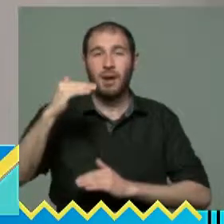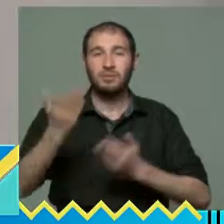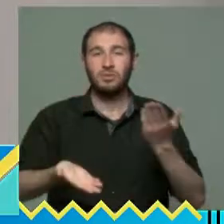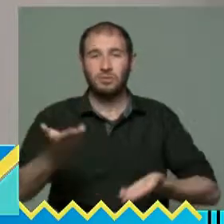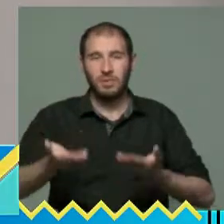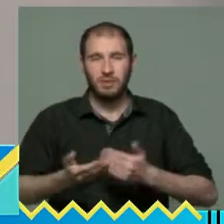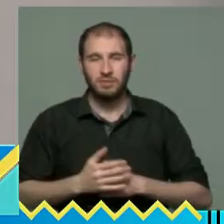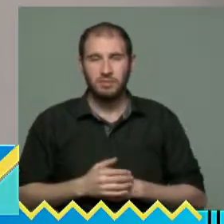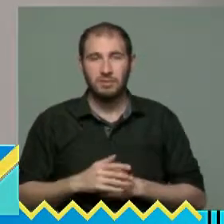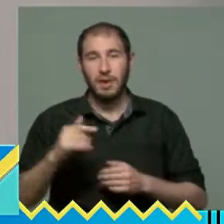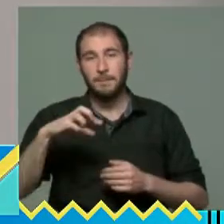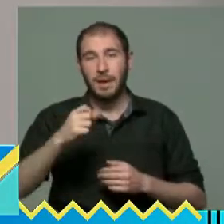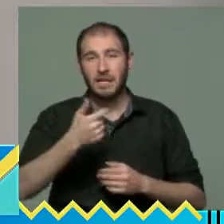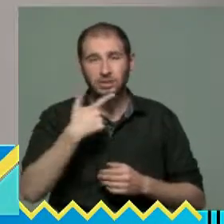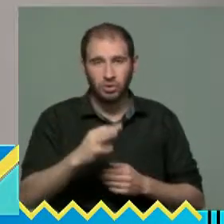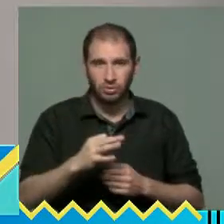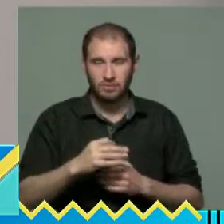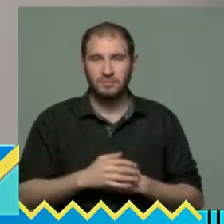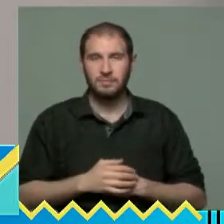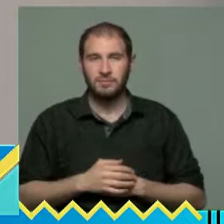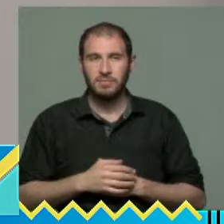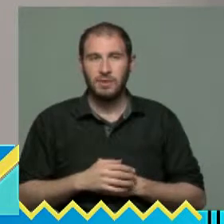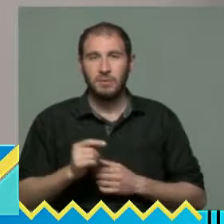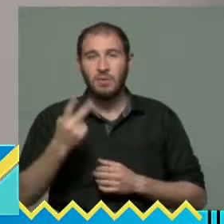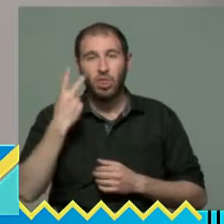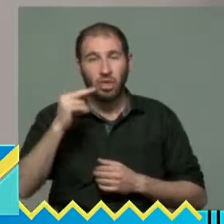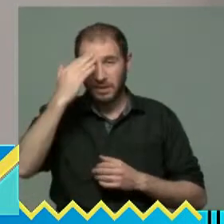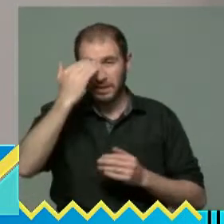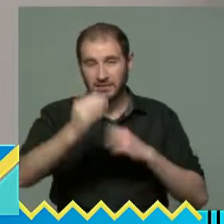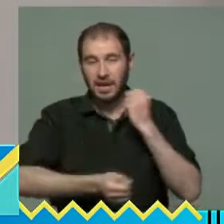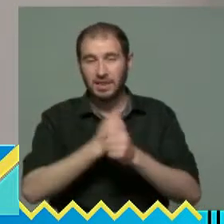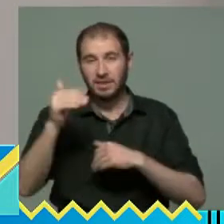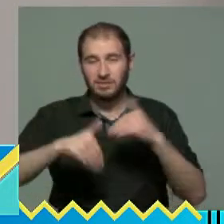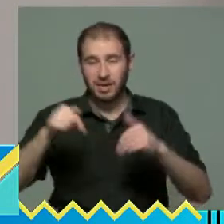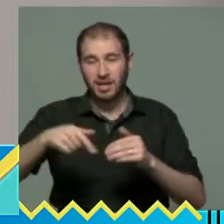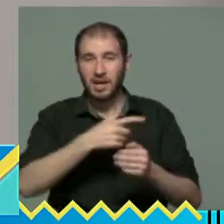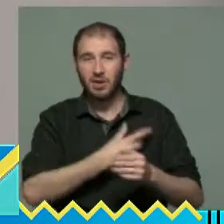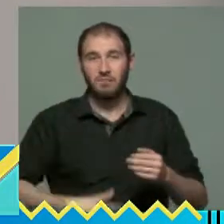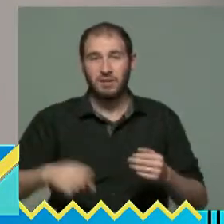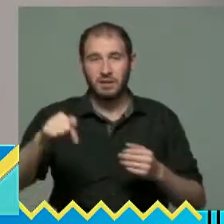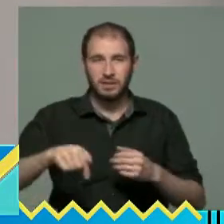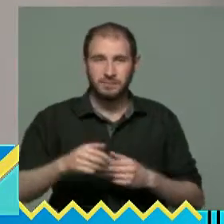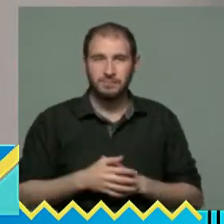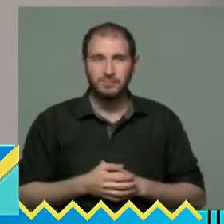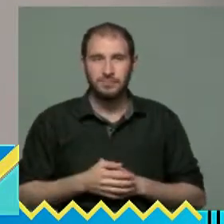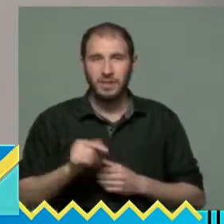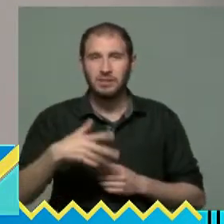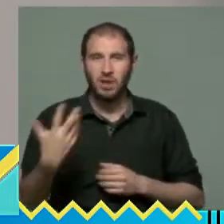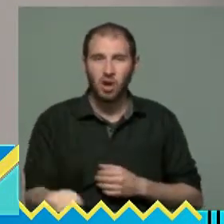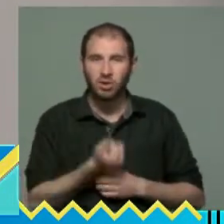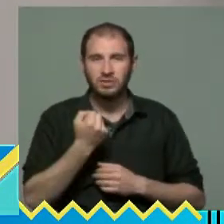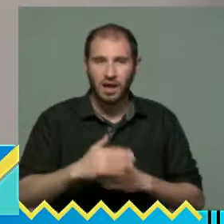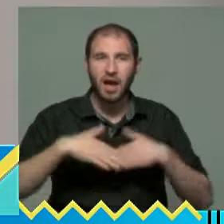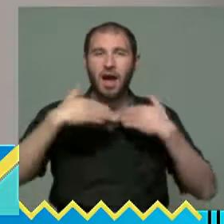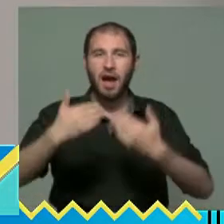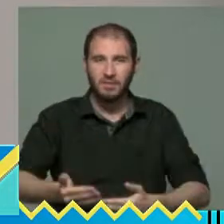sido en las PASO, si uno mira del 2015 a estas elecciones, no es que el gobierno haya logrado